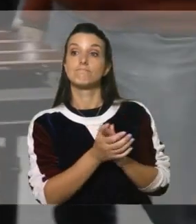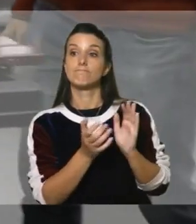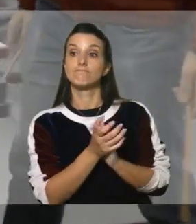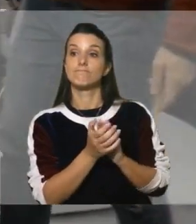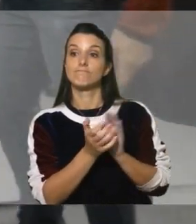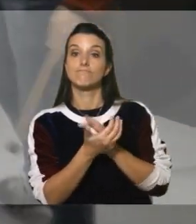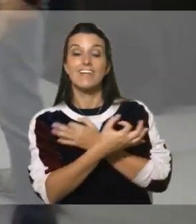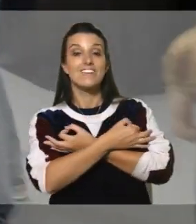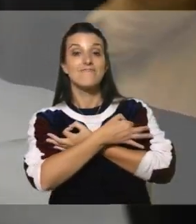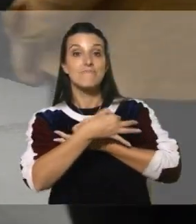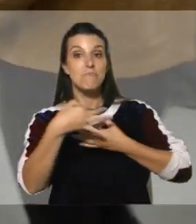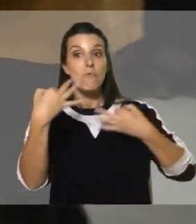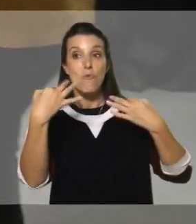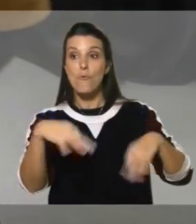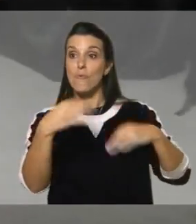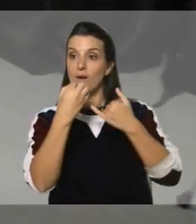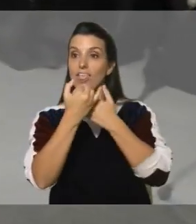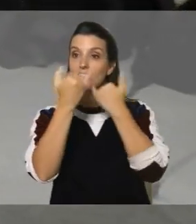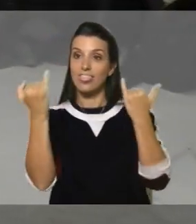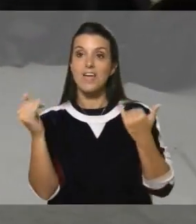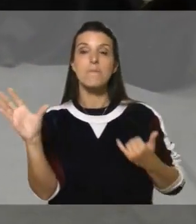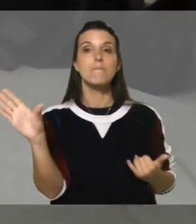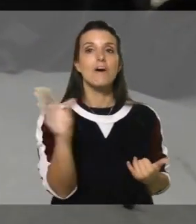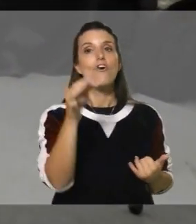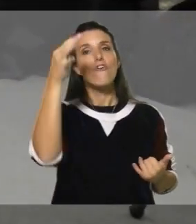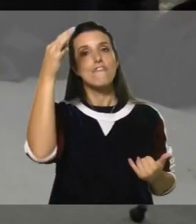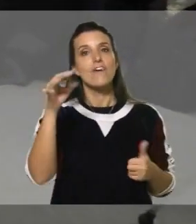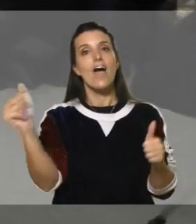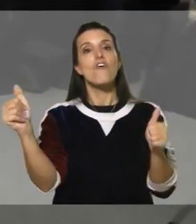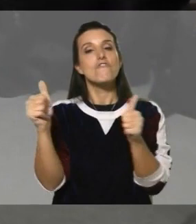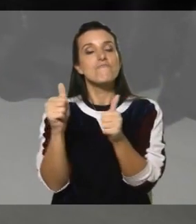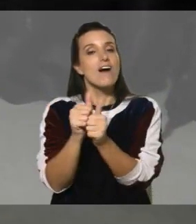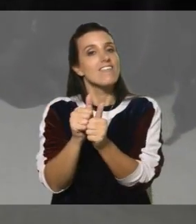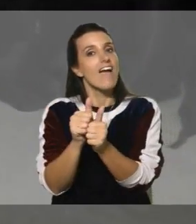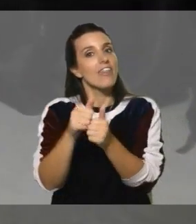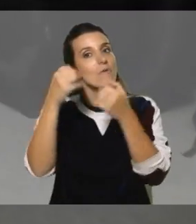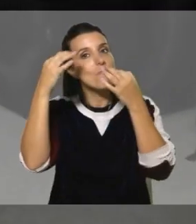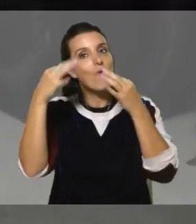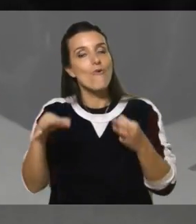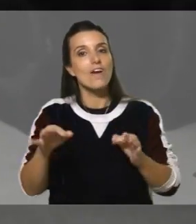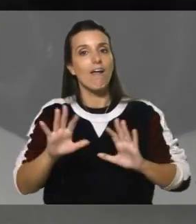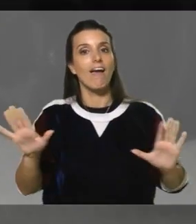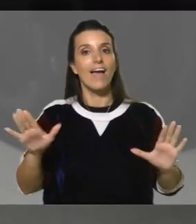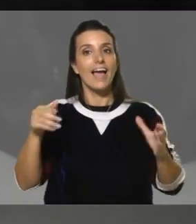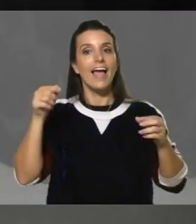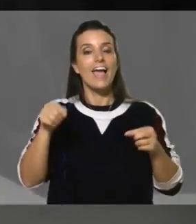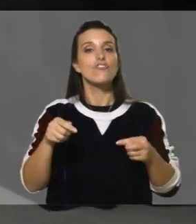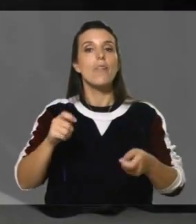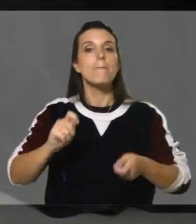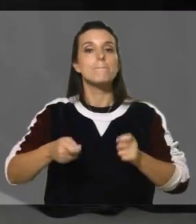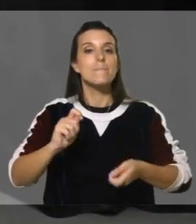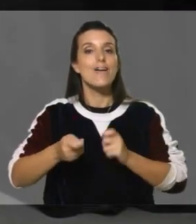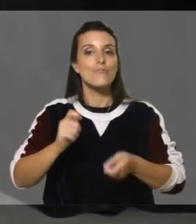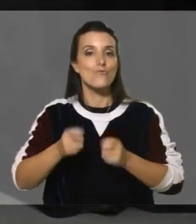impresionante pero muy buenos días para todos Mirá que viene acompañada que estoy no no el ensamble de percusión de